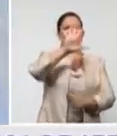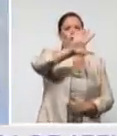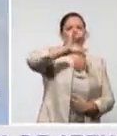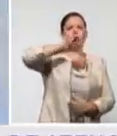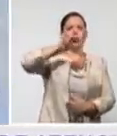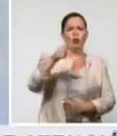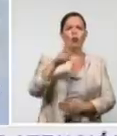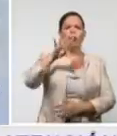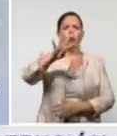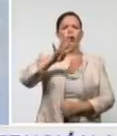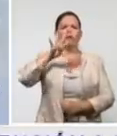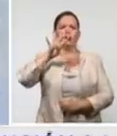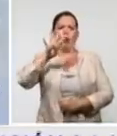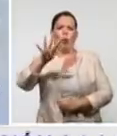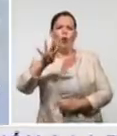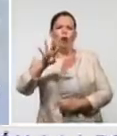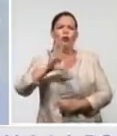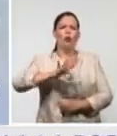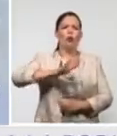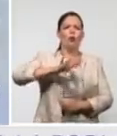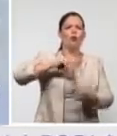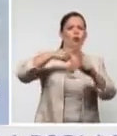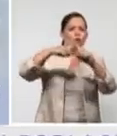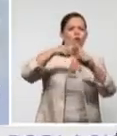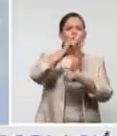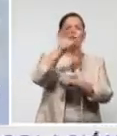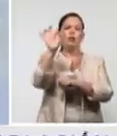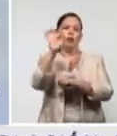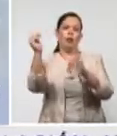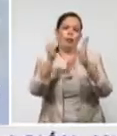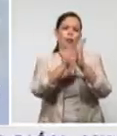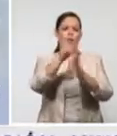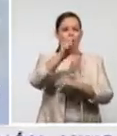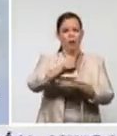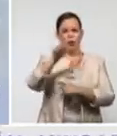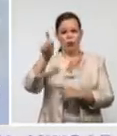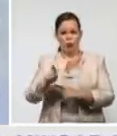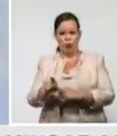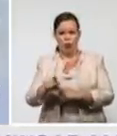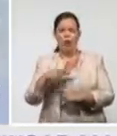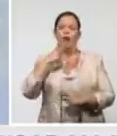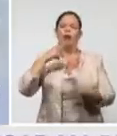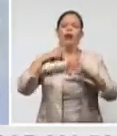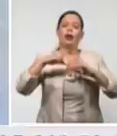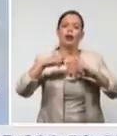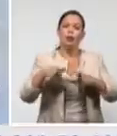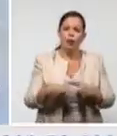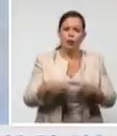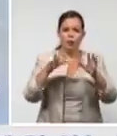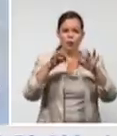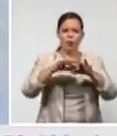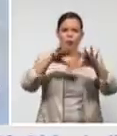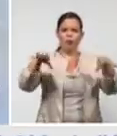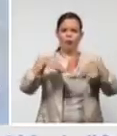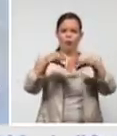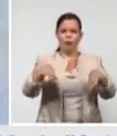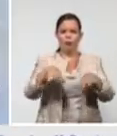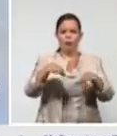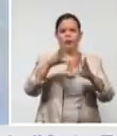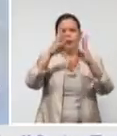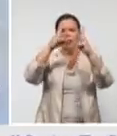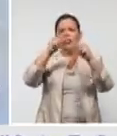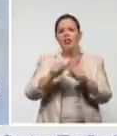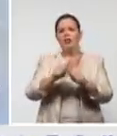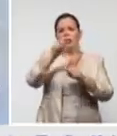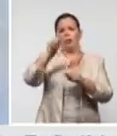5,44 por 100.000 habitantes, reitero, tasa de incidencia de casos confirmados, pues